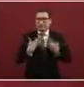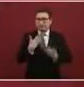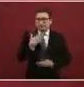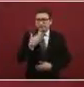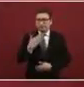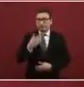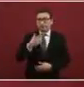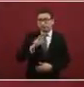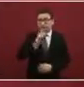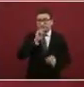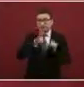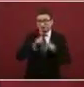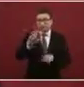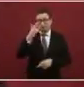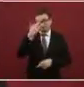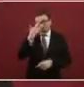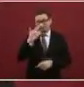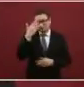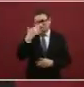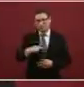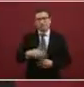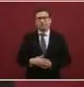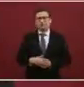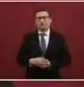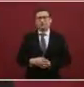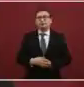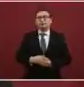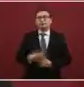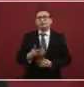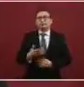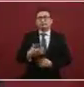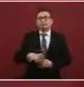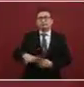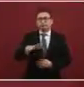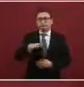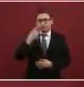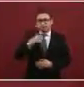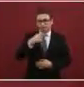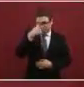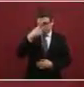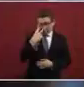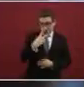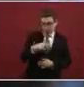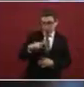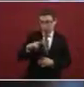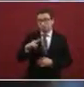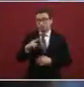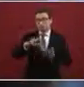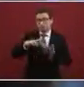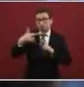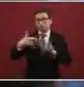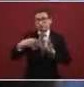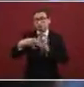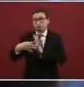recuerda los compromisos esenciales que configuran el perfil de la diplomacia mexicana con las mejores